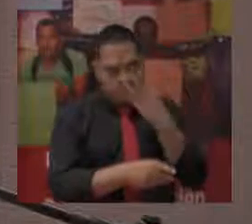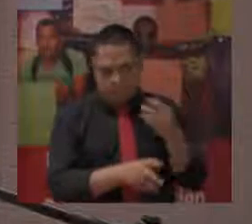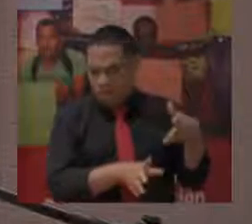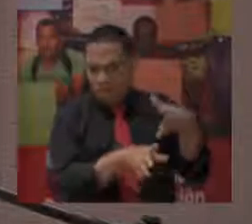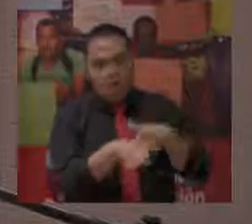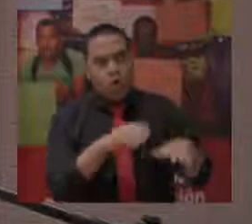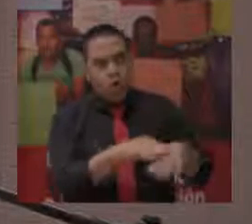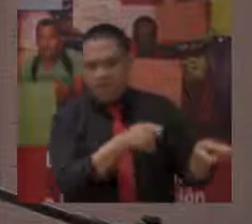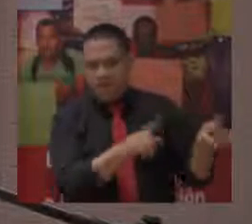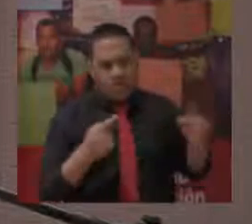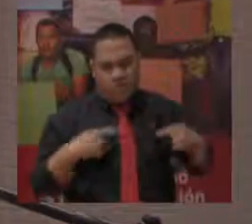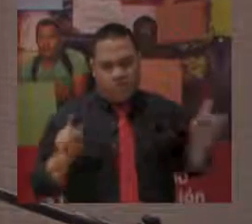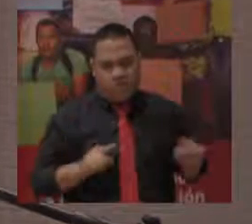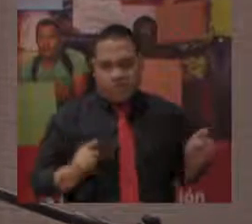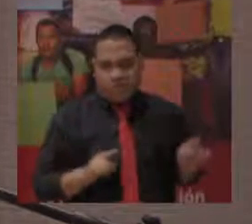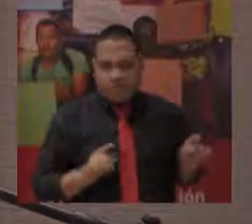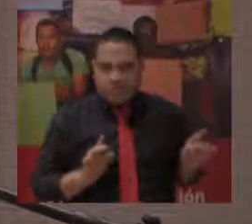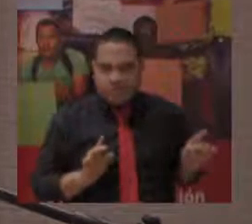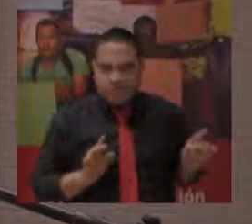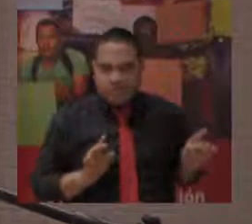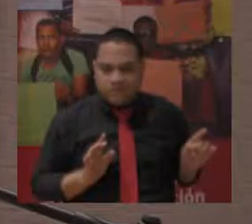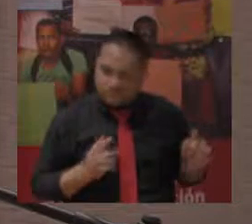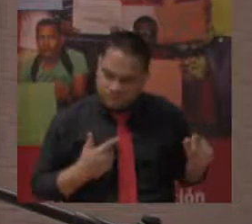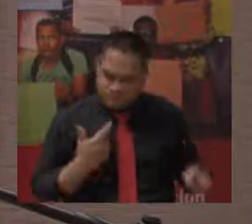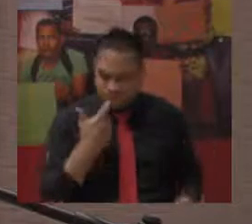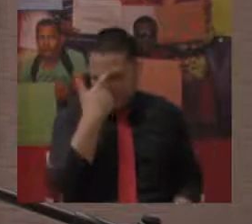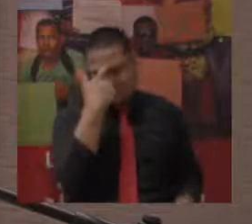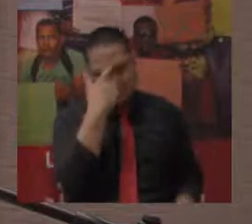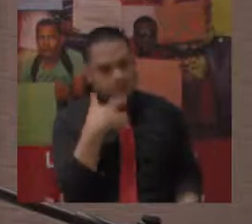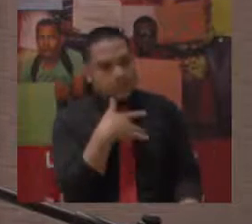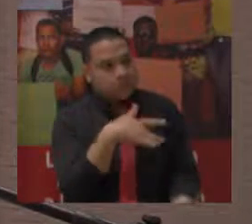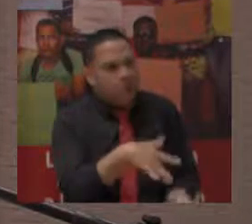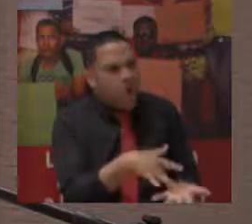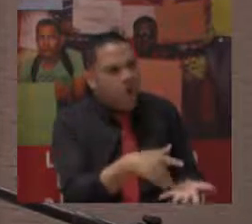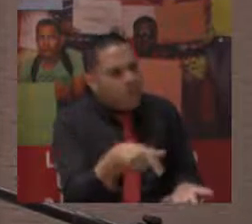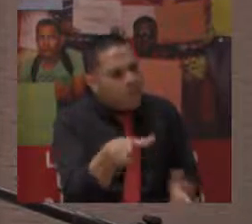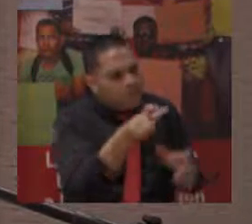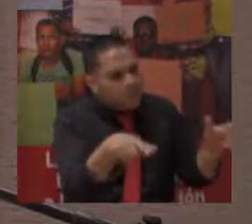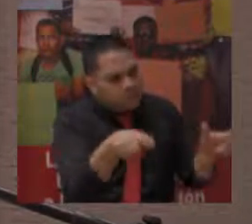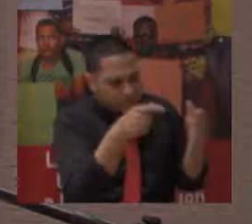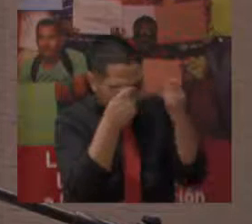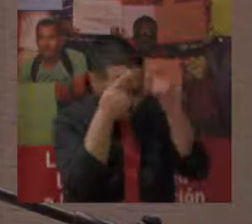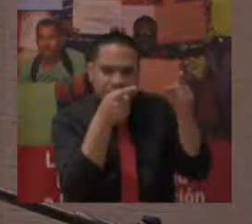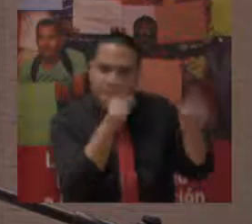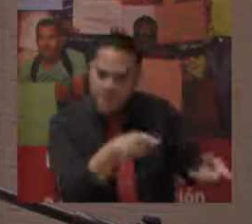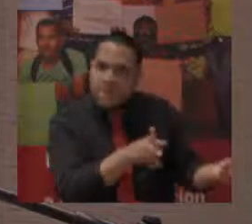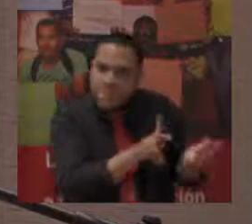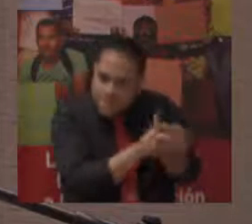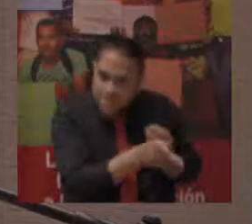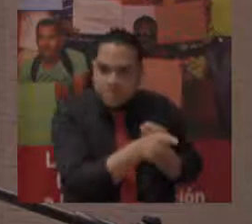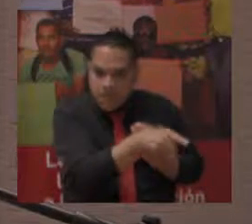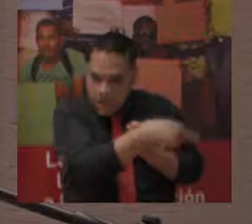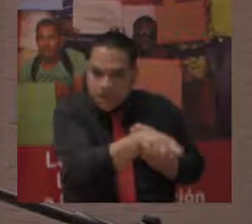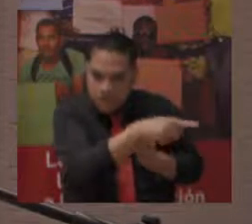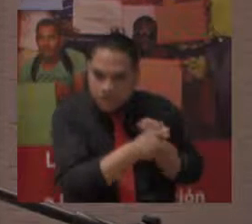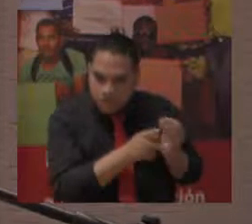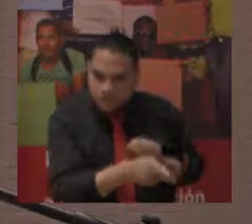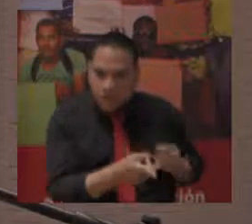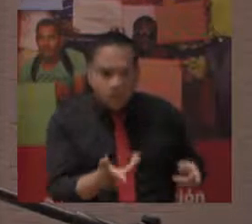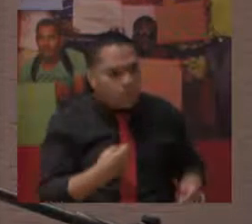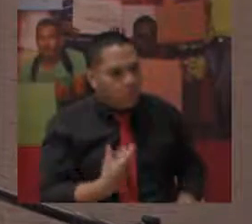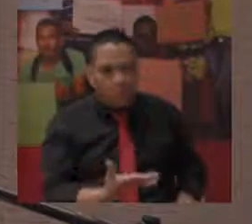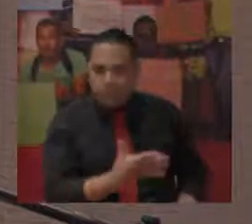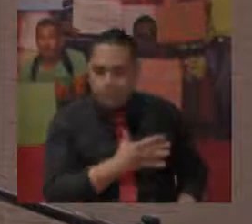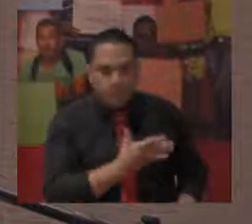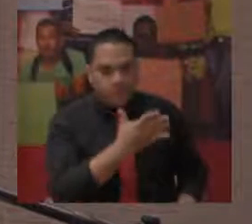Afortunadamente lo hice, pero afortunadamente me arriesgué para entrar a entender a esta población que son víctimas, que son personas sin